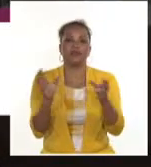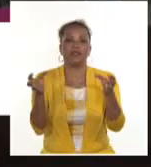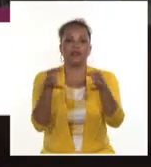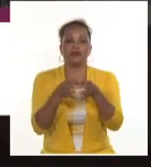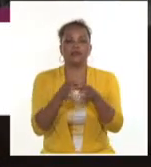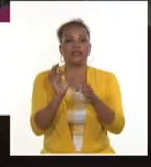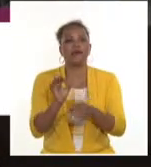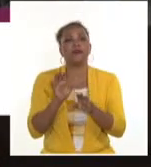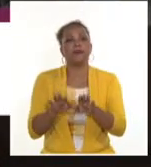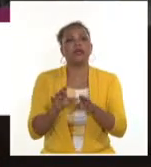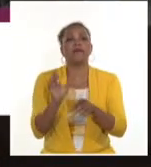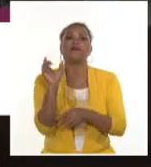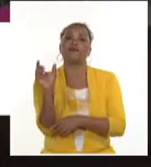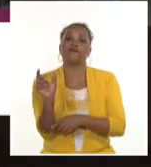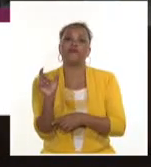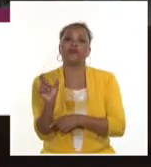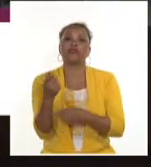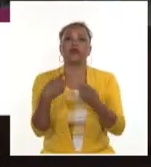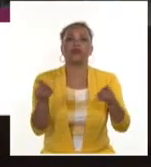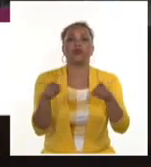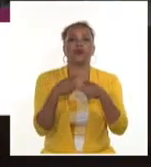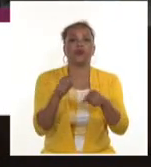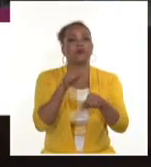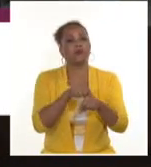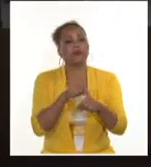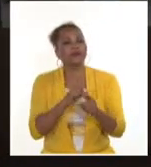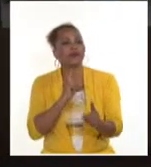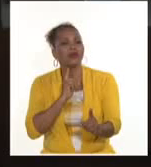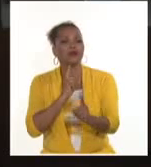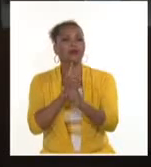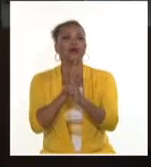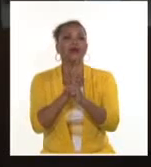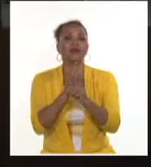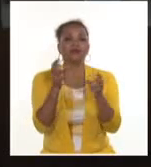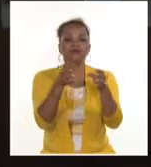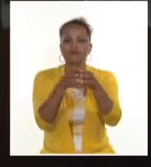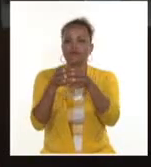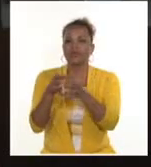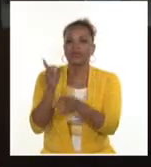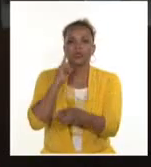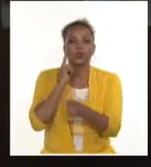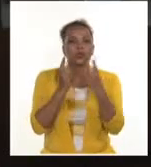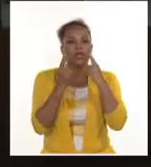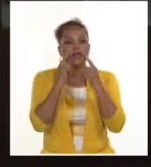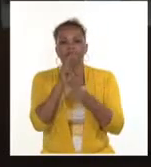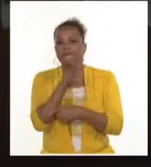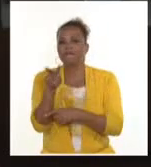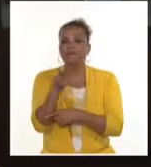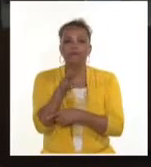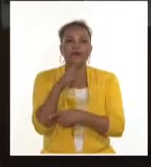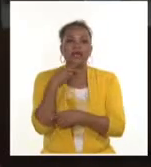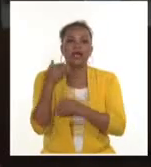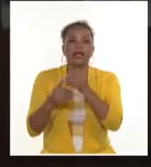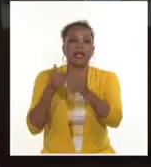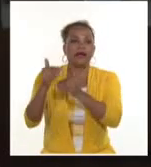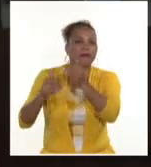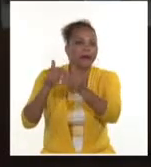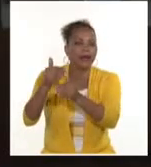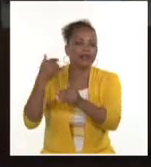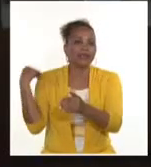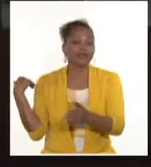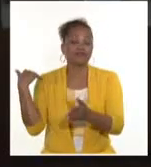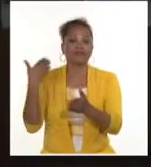siempre los coros y sus directores porque es un momento de encuentro un momento de a los demás de ver cuánto hemos adelantado en nuestro